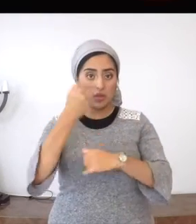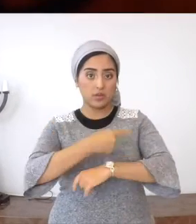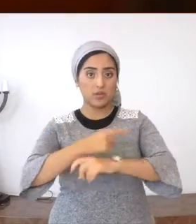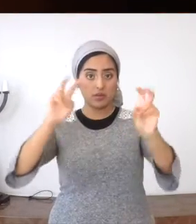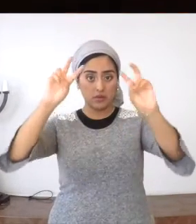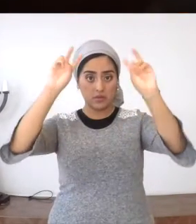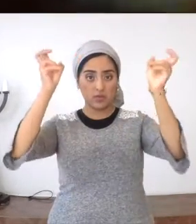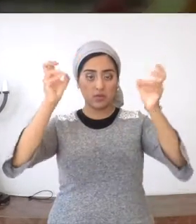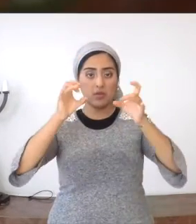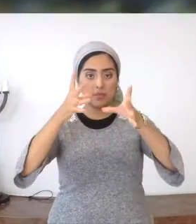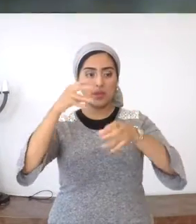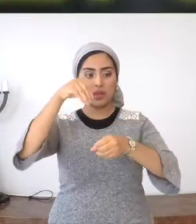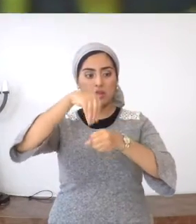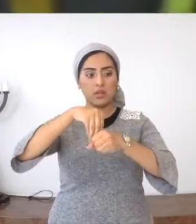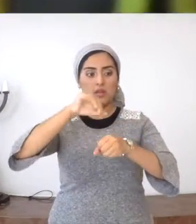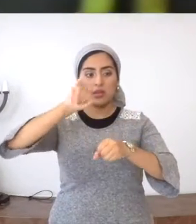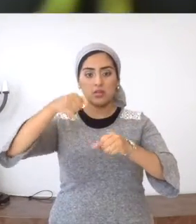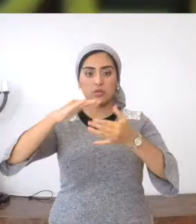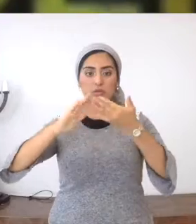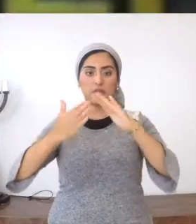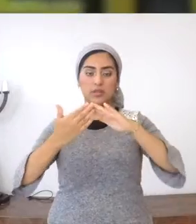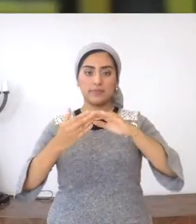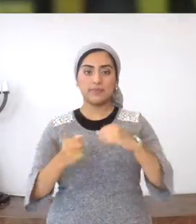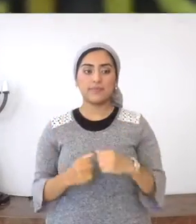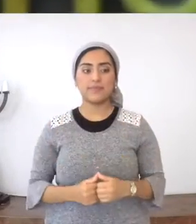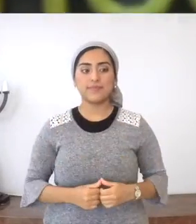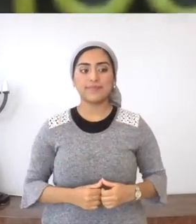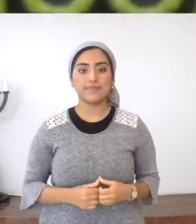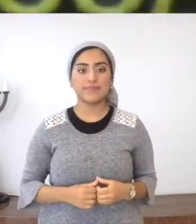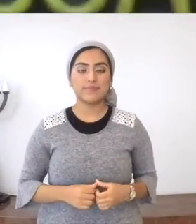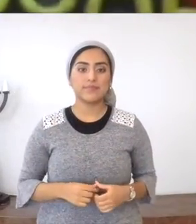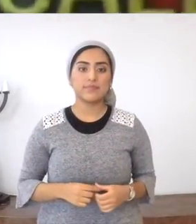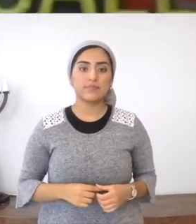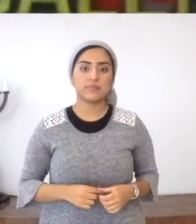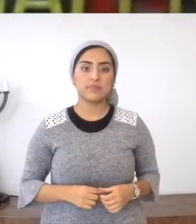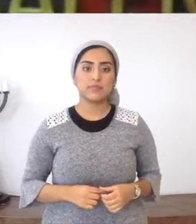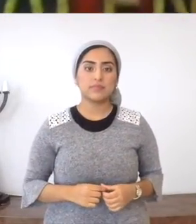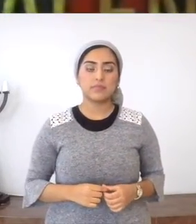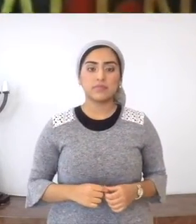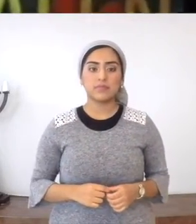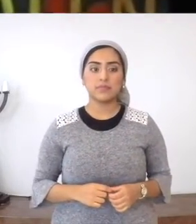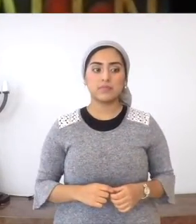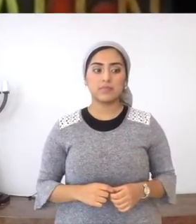Bendito es La vaca Dos Por eso le pusimos Como título Abominación En Jerusalén